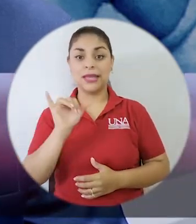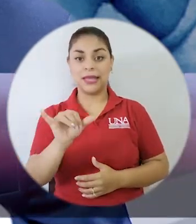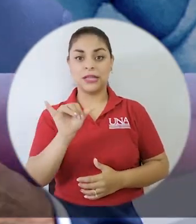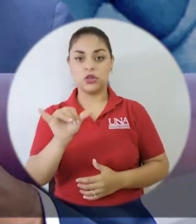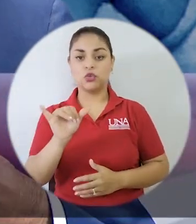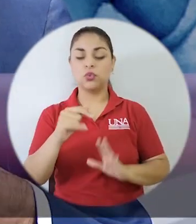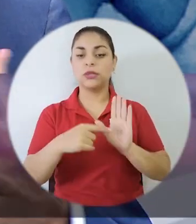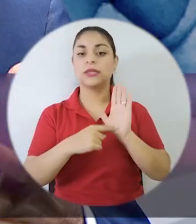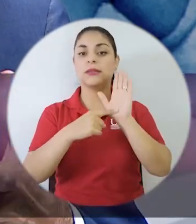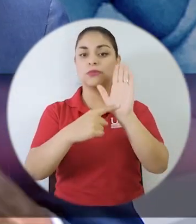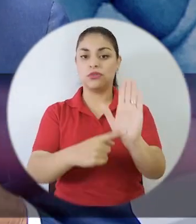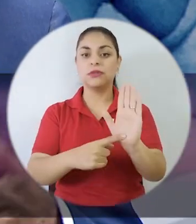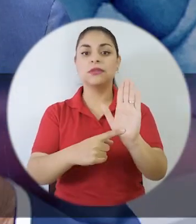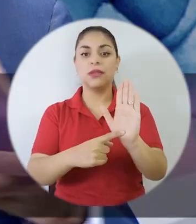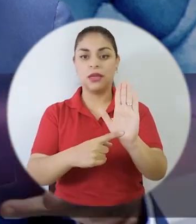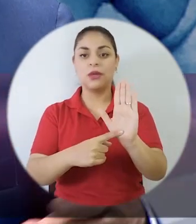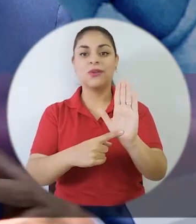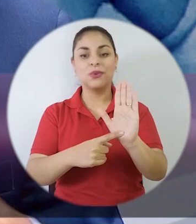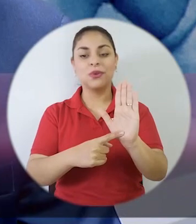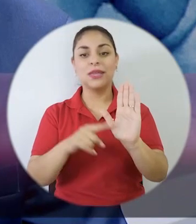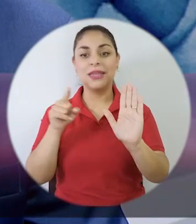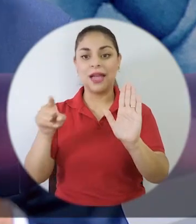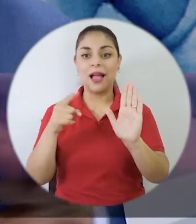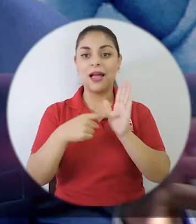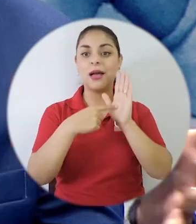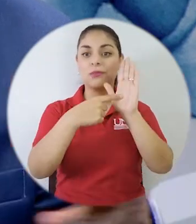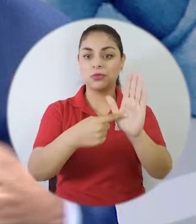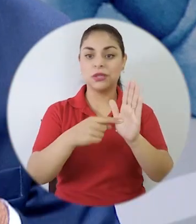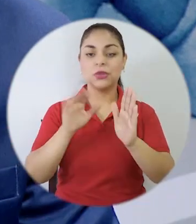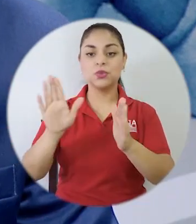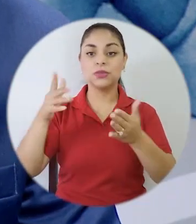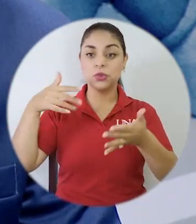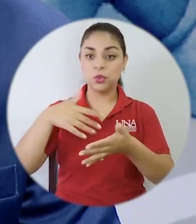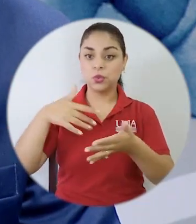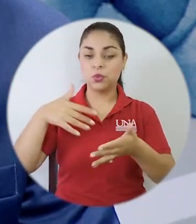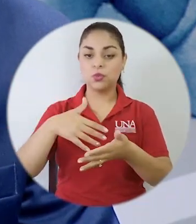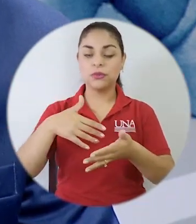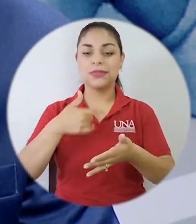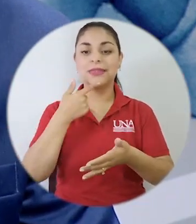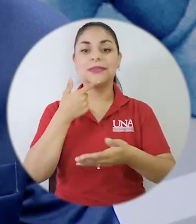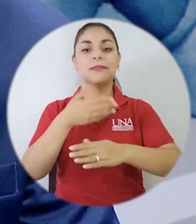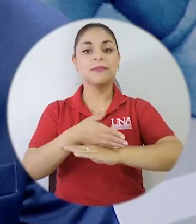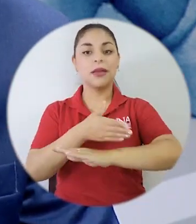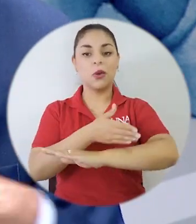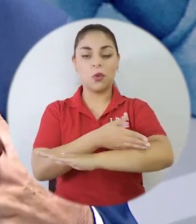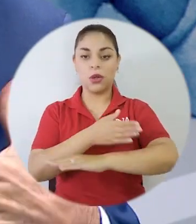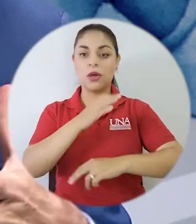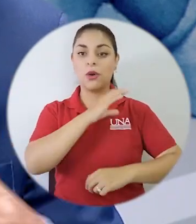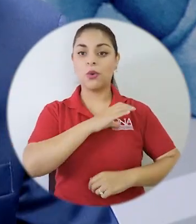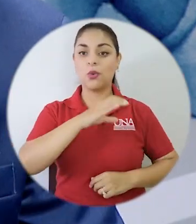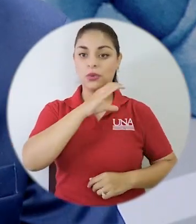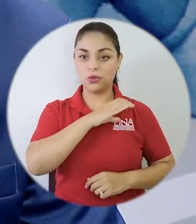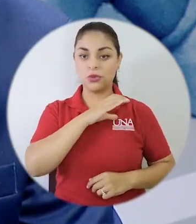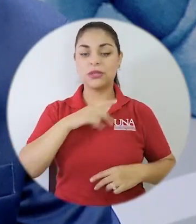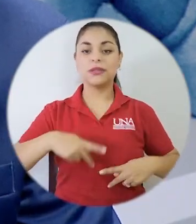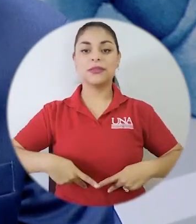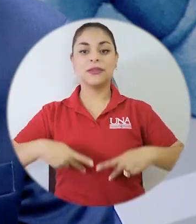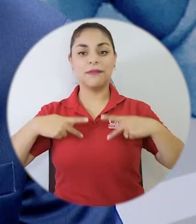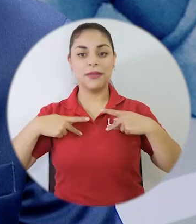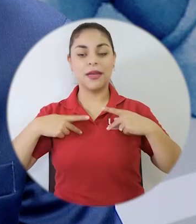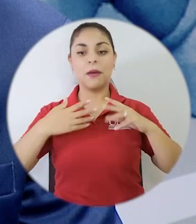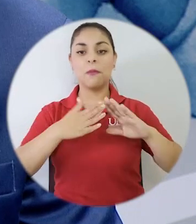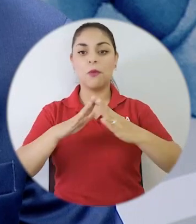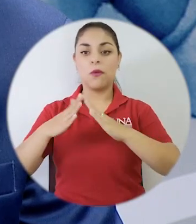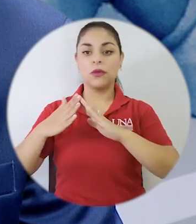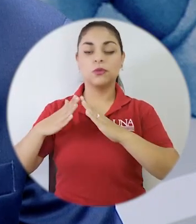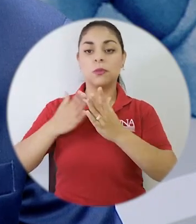producción, porque eso está demostrado, y él lo ha demostrado en sus estudios, mejora las condiciones